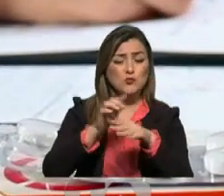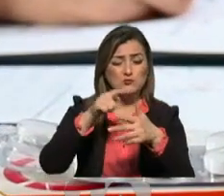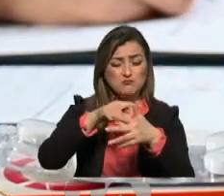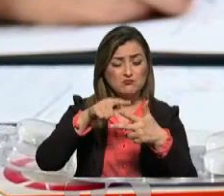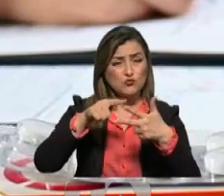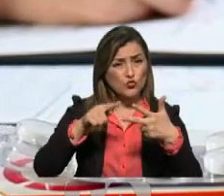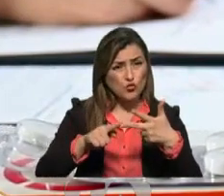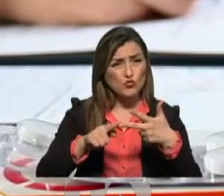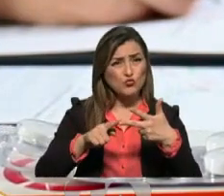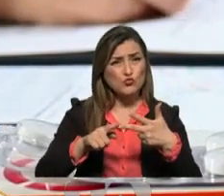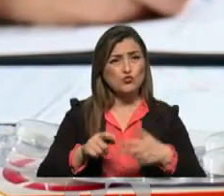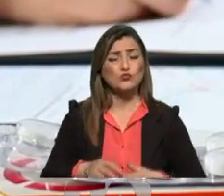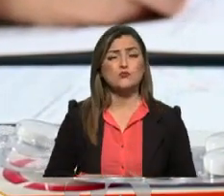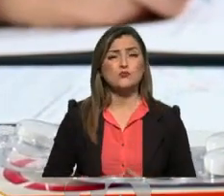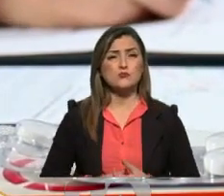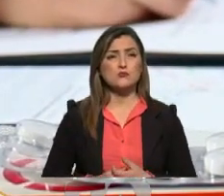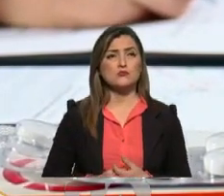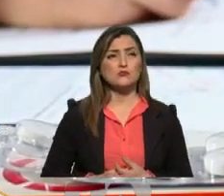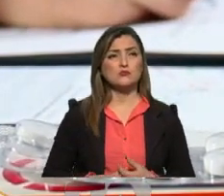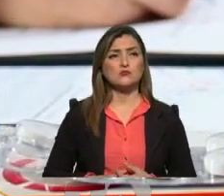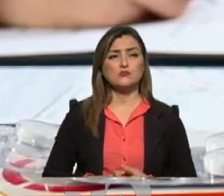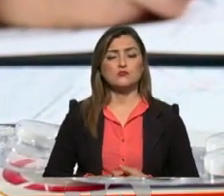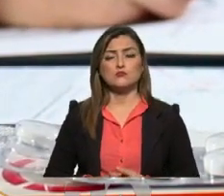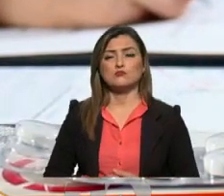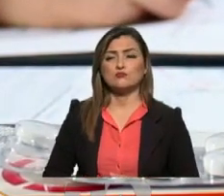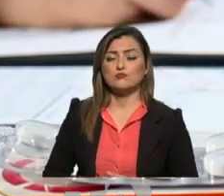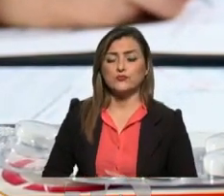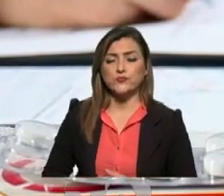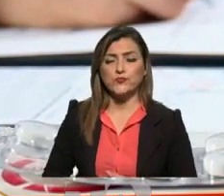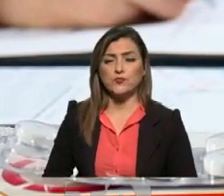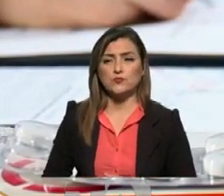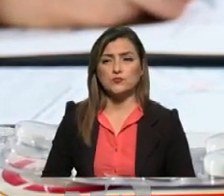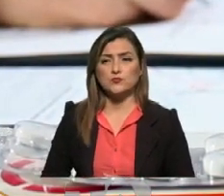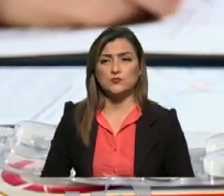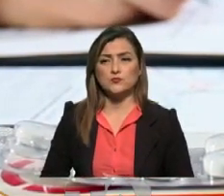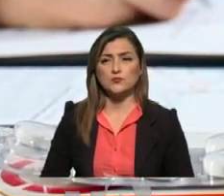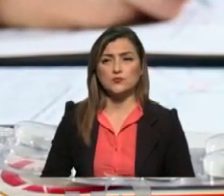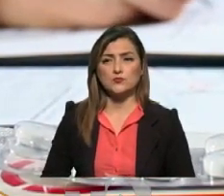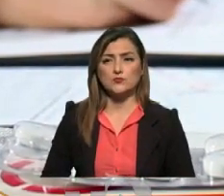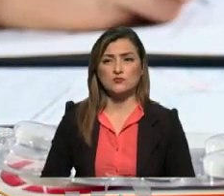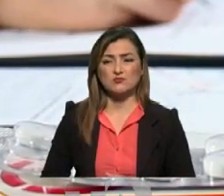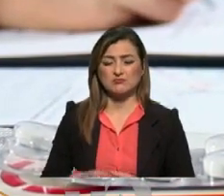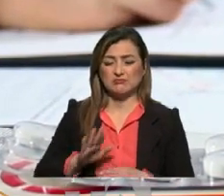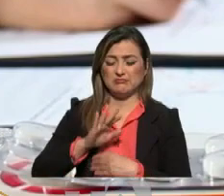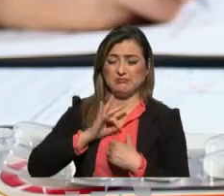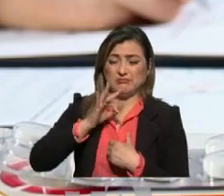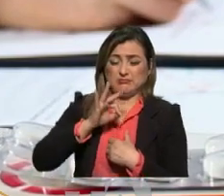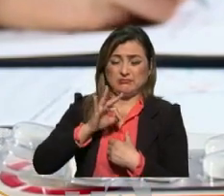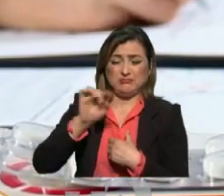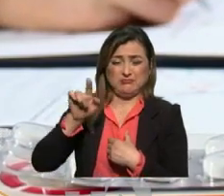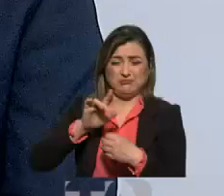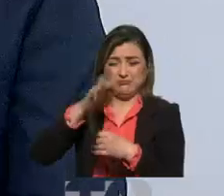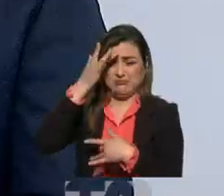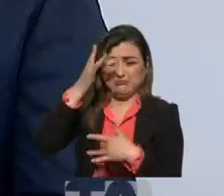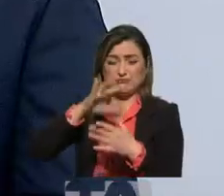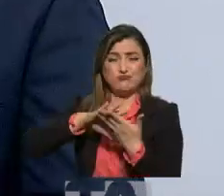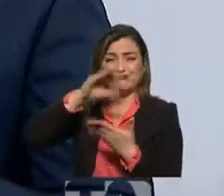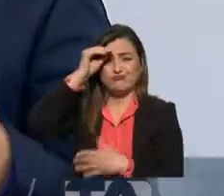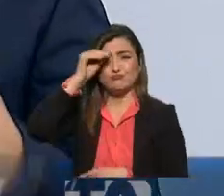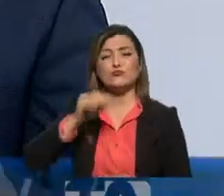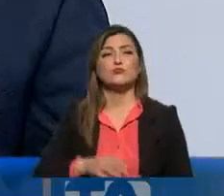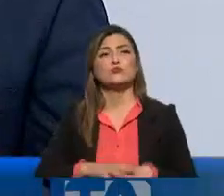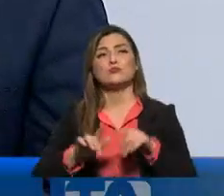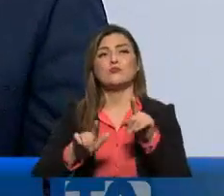al aparato endocrinológico? Comentábamos que cada vez aprendemos más sobre el COVID-19 y sabemos que